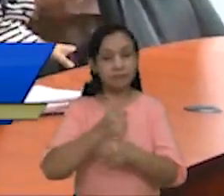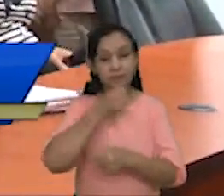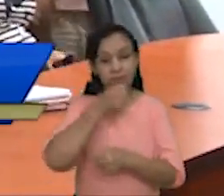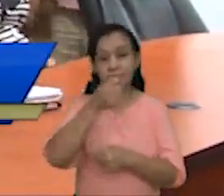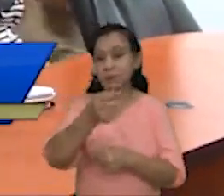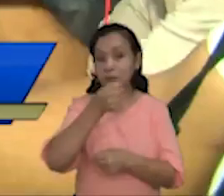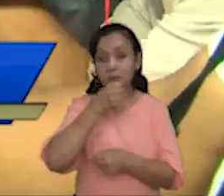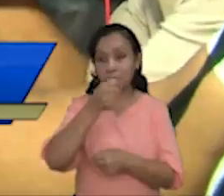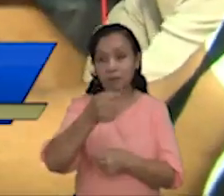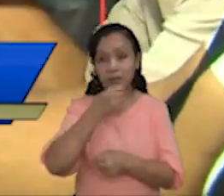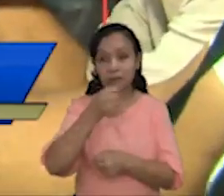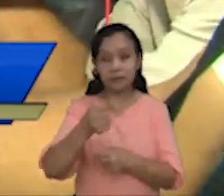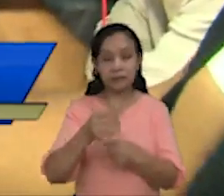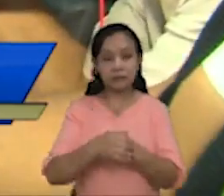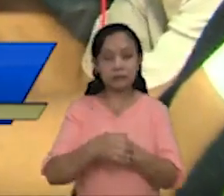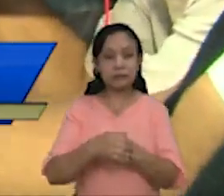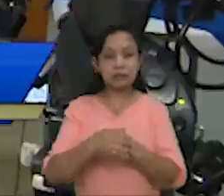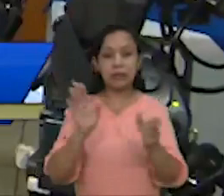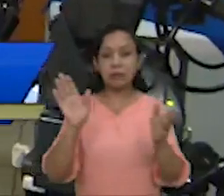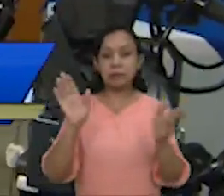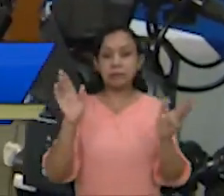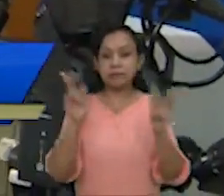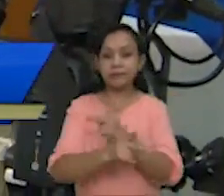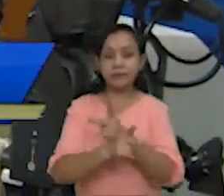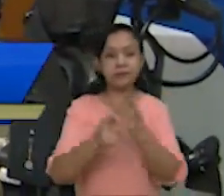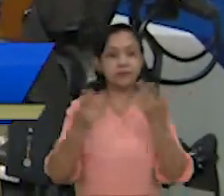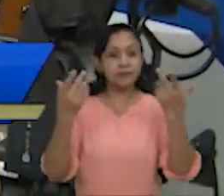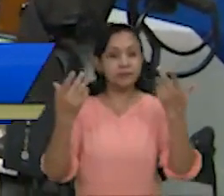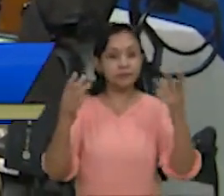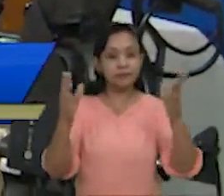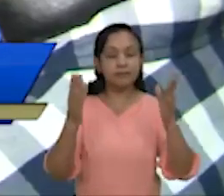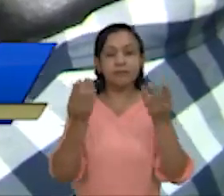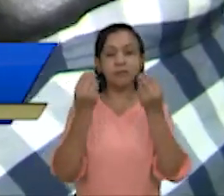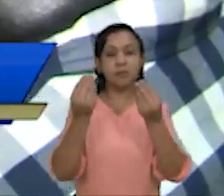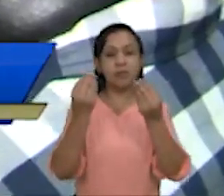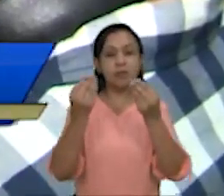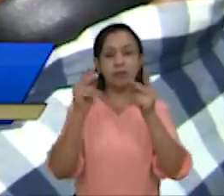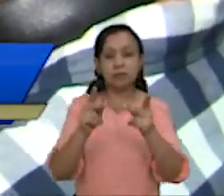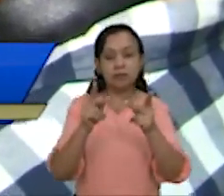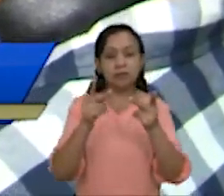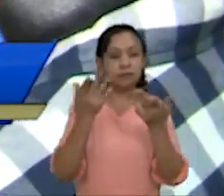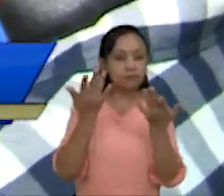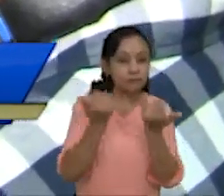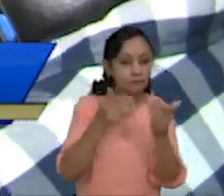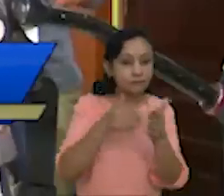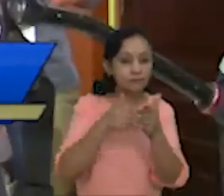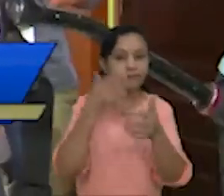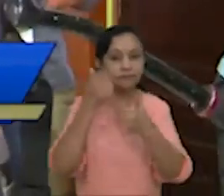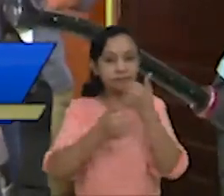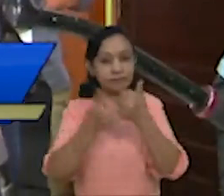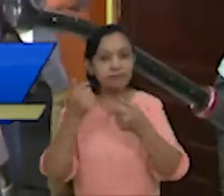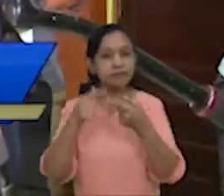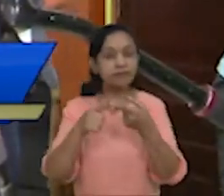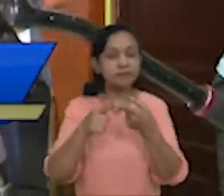carrera, está colapsado, y que hay intereses, y que hay vicio, y que hay limitaciones, y que